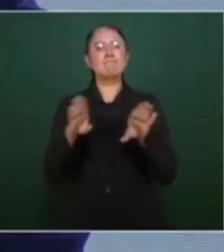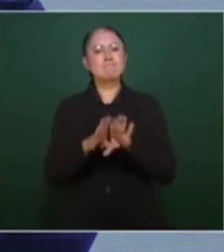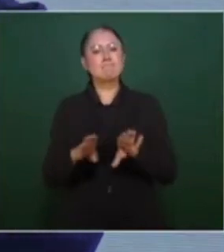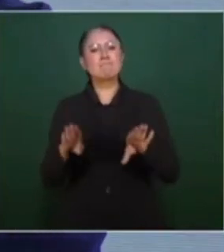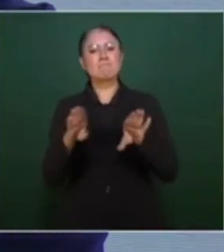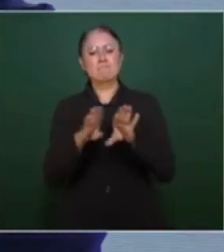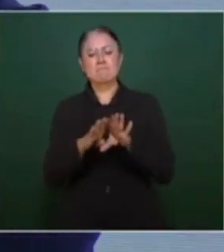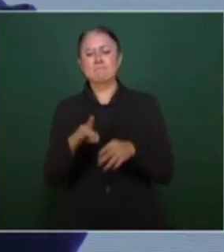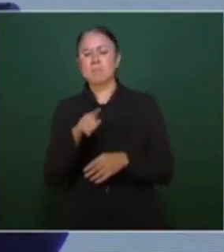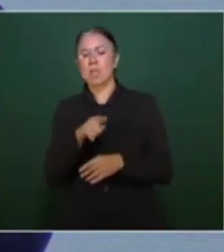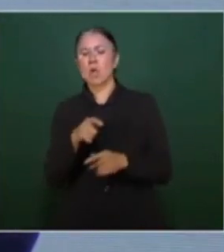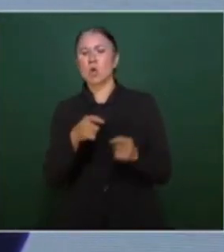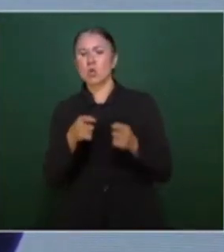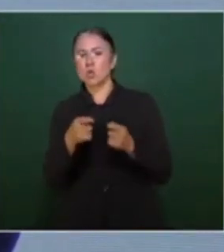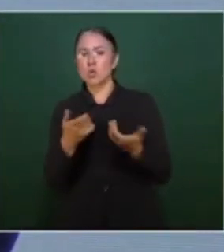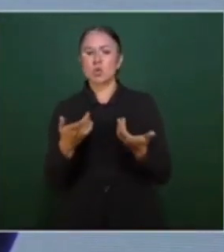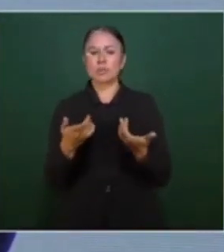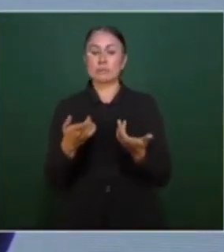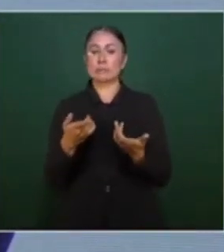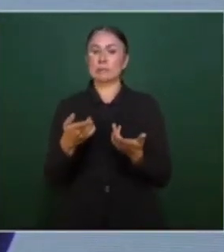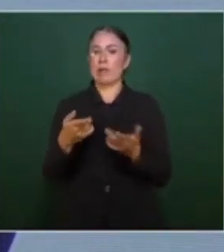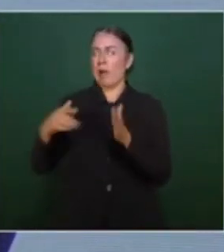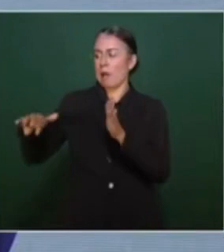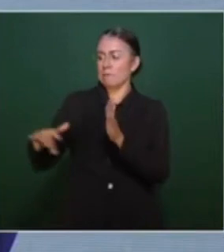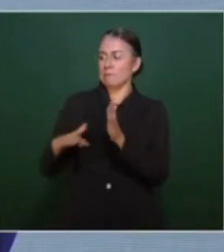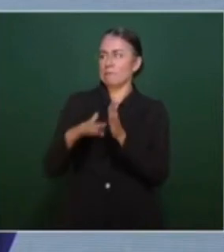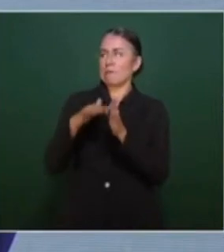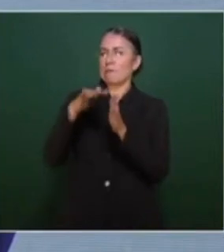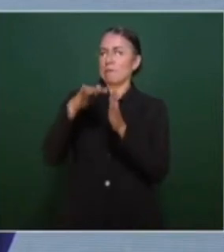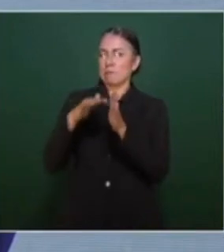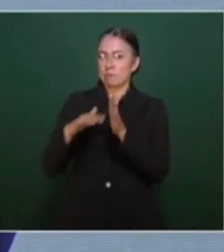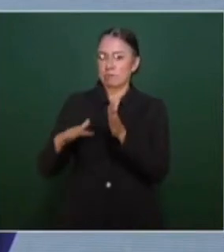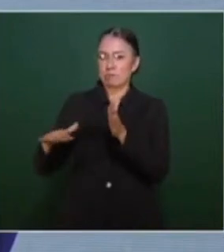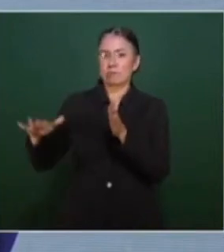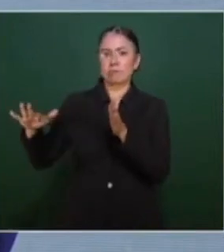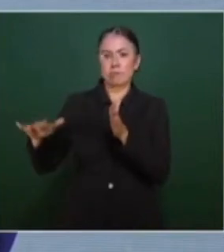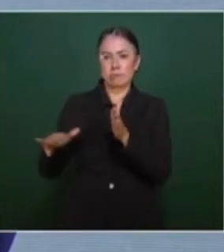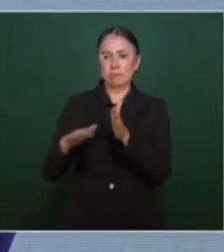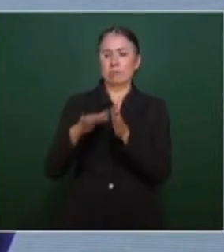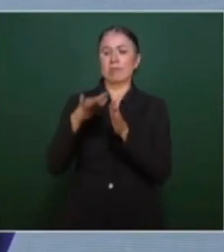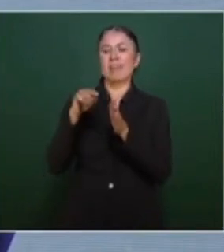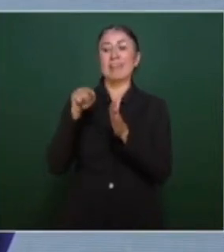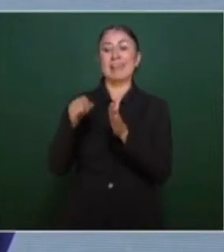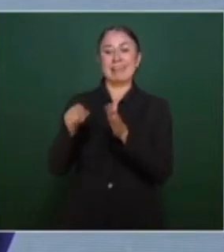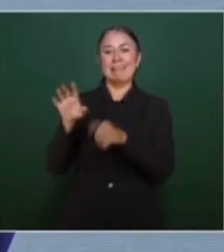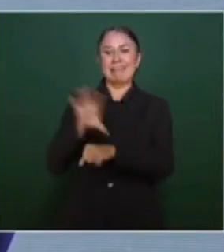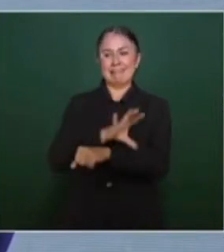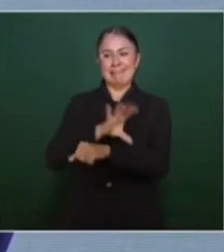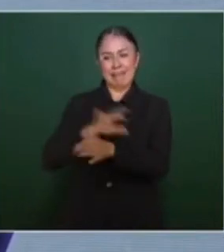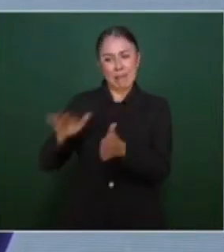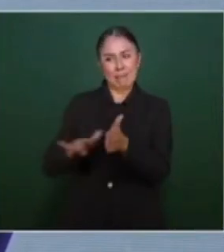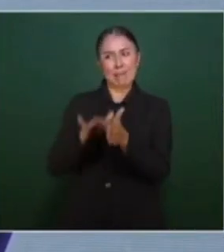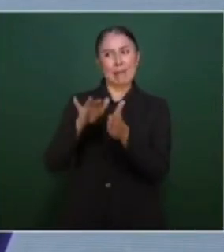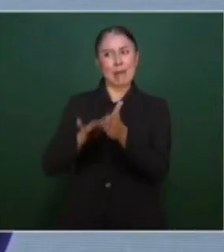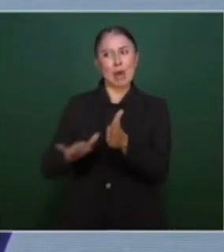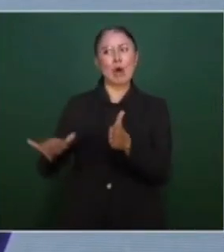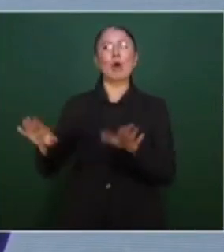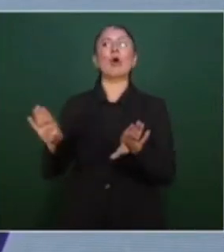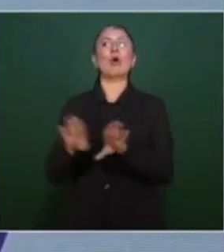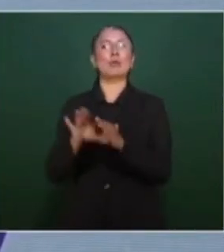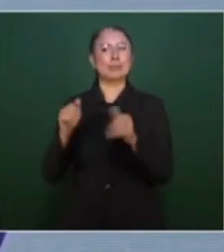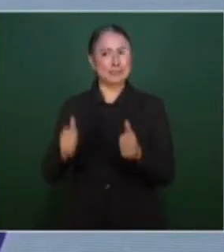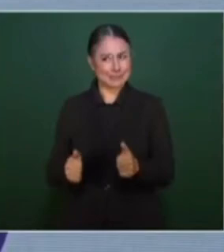manejo de las presas, de las hidroeléctricas, porque a lo mejor